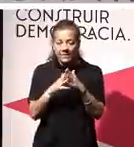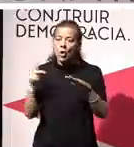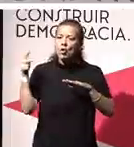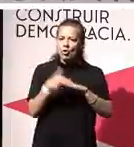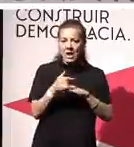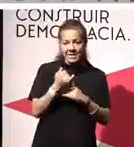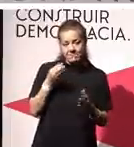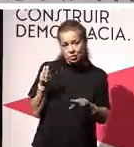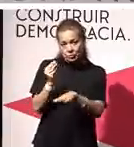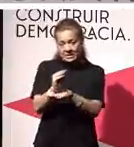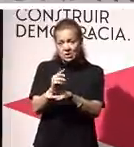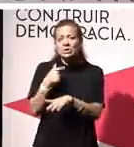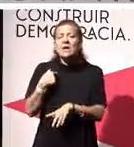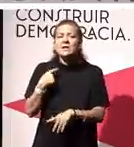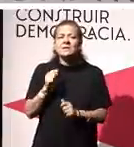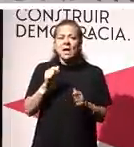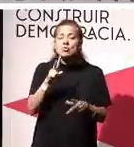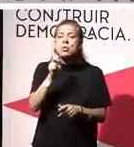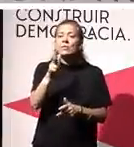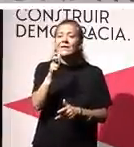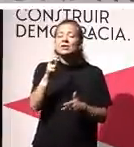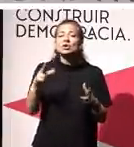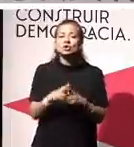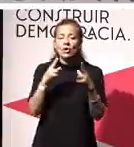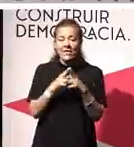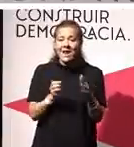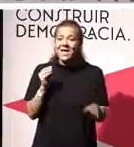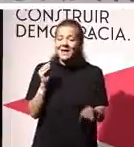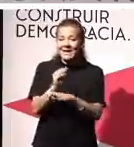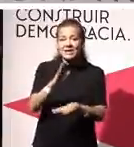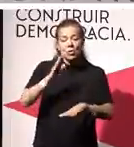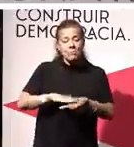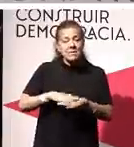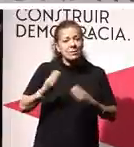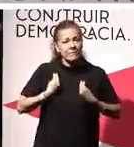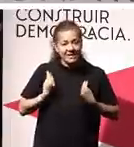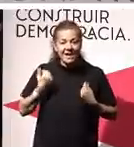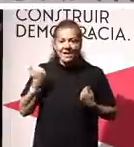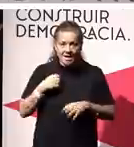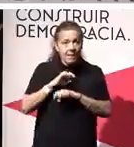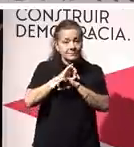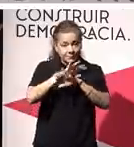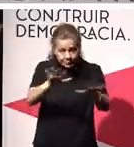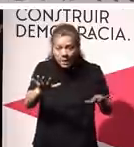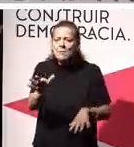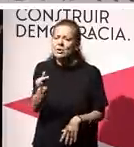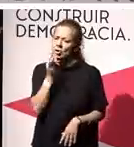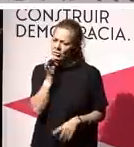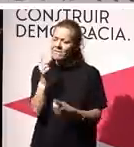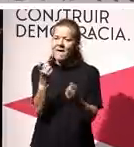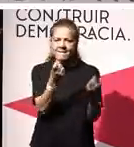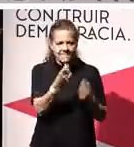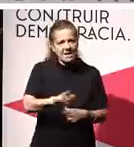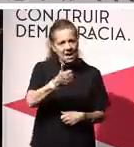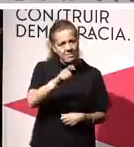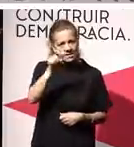suministro. Hemos puesto en marcha un nuevo derecho social, el ingreso mínimo vital, que ya llega a miles de personas, pero que todavía tiene que llegar a